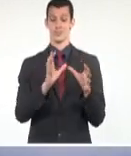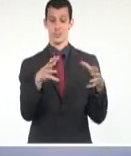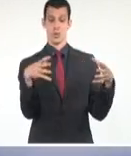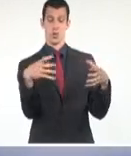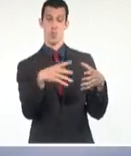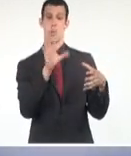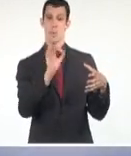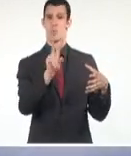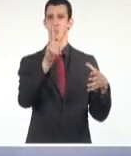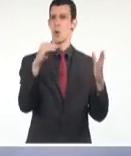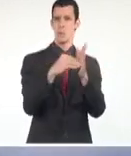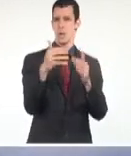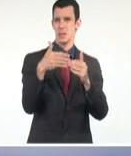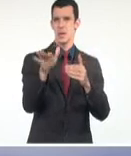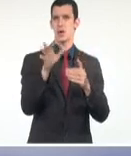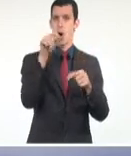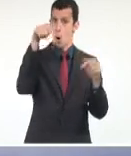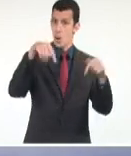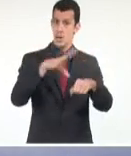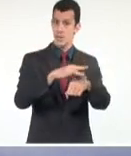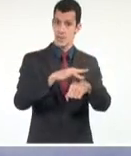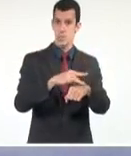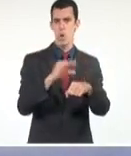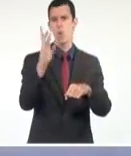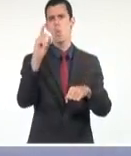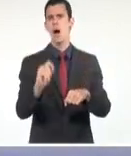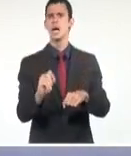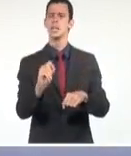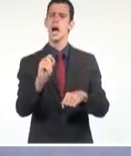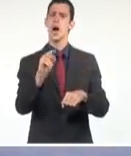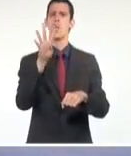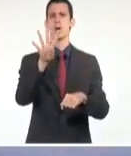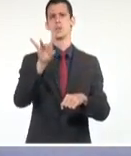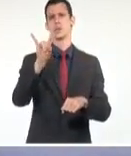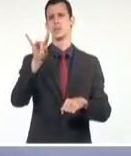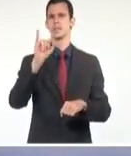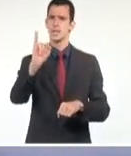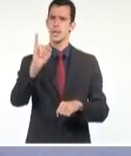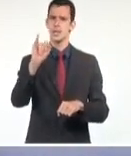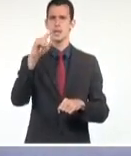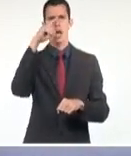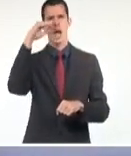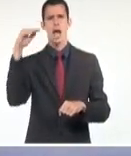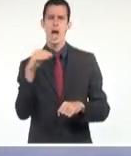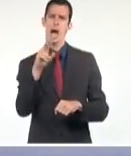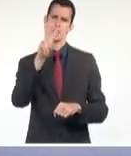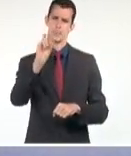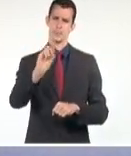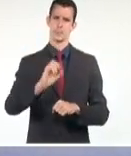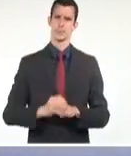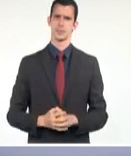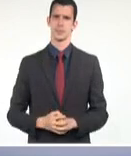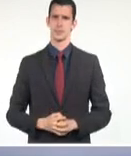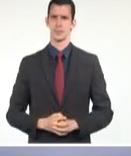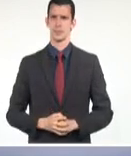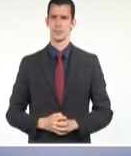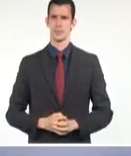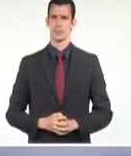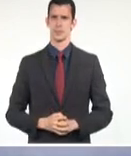2.698 casos diagnosticados, hay 496 que son menores de 20 años, a pesar de los